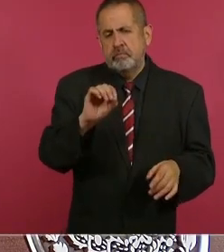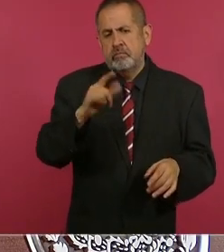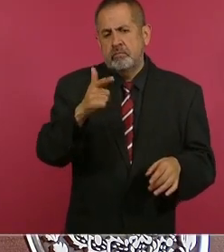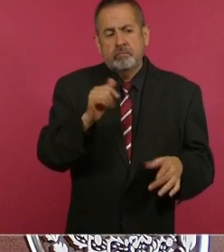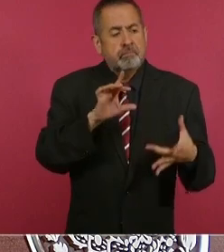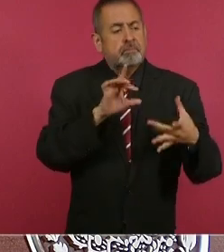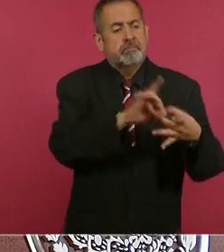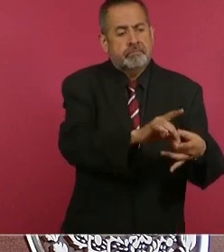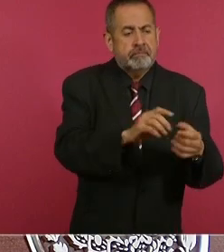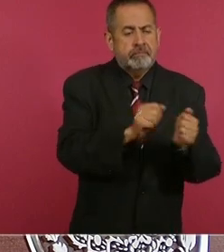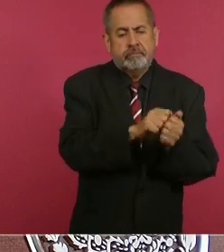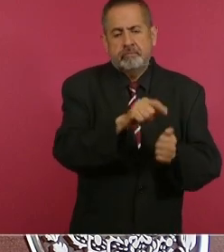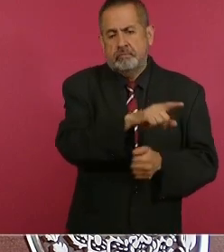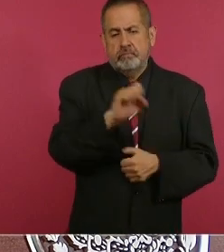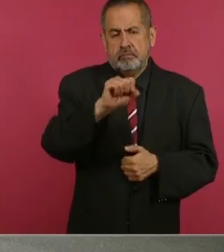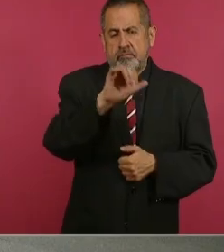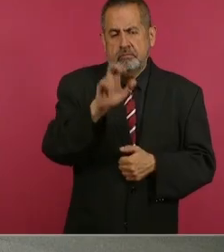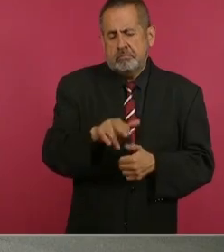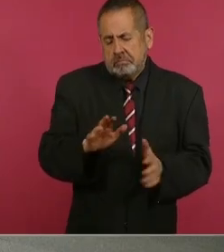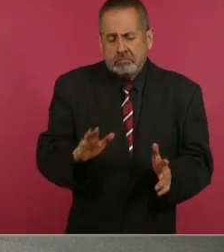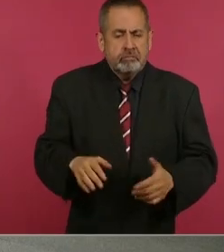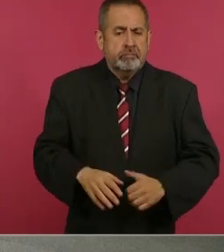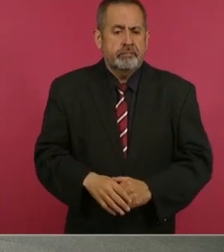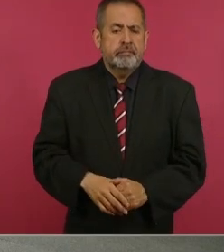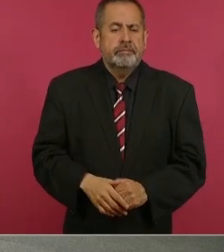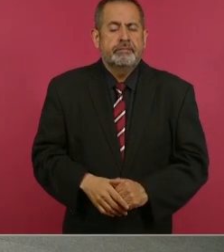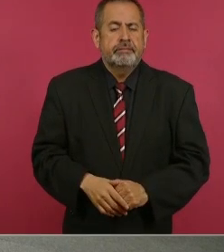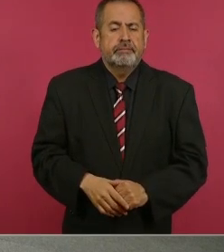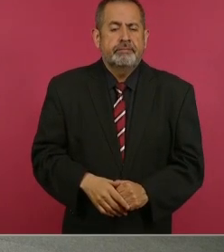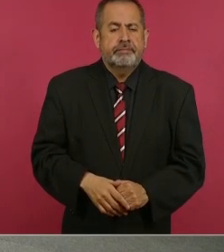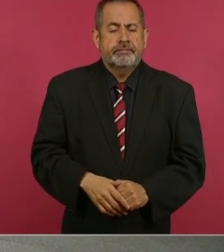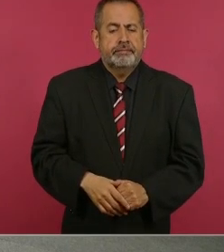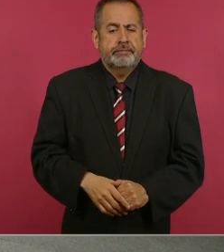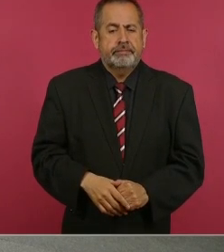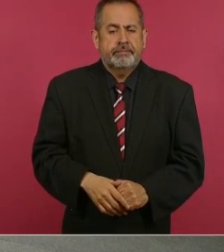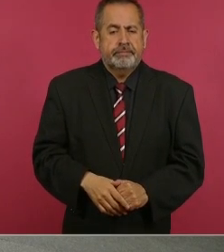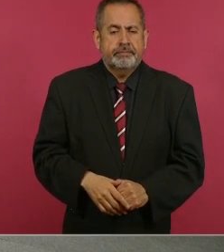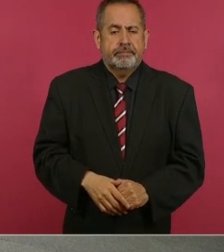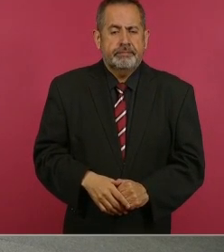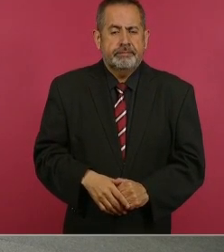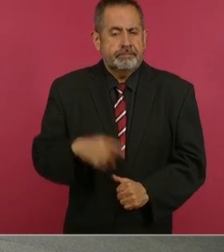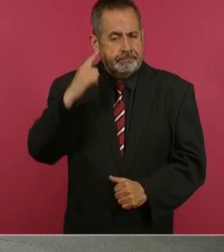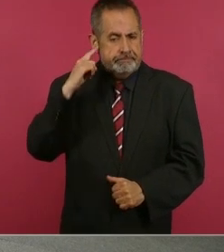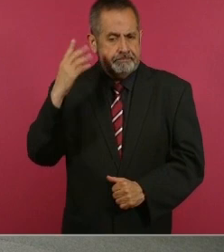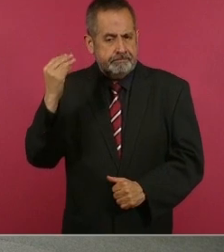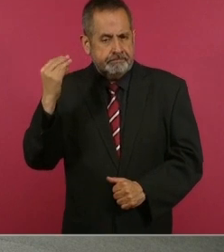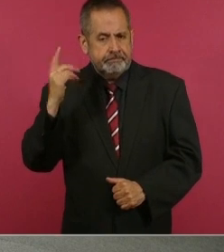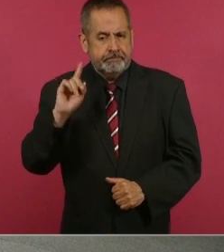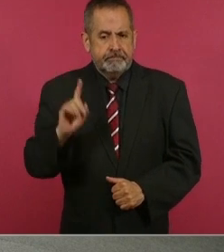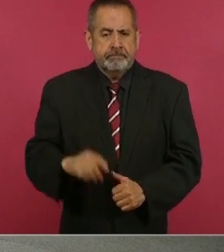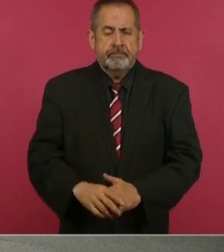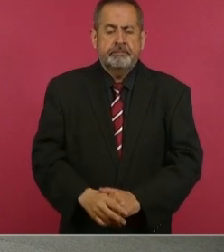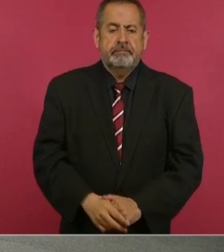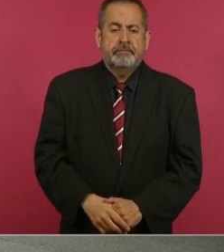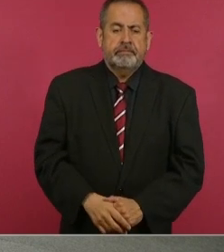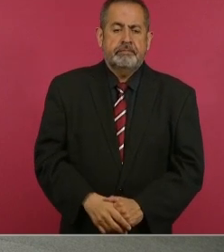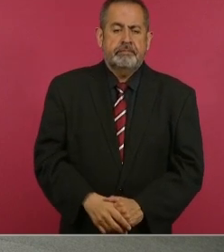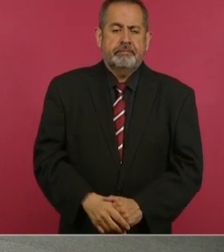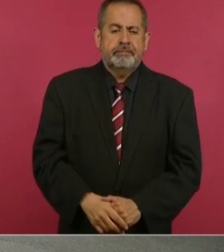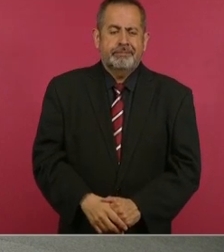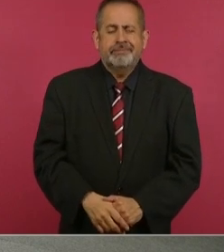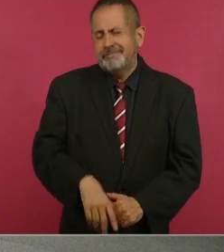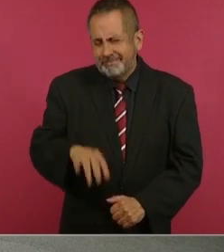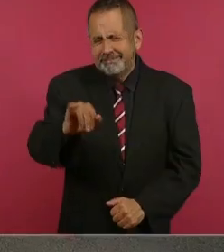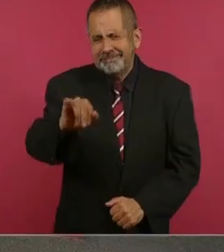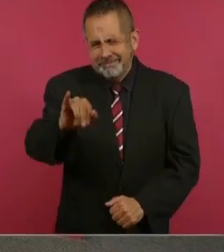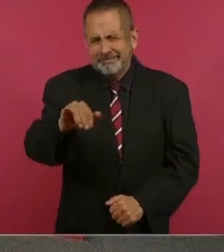Pero además del dinero que tienen lo del Poder Judicial, presidente, también existe un enorme nepotismo. Están las hijas, las novias. Sí,